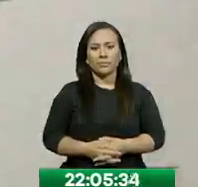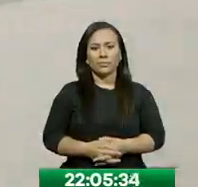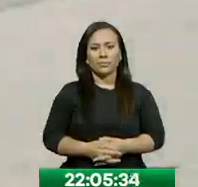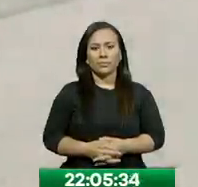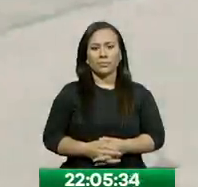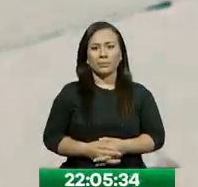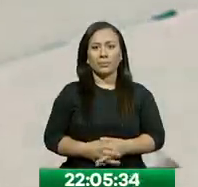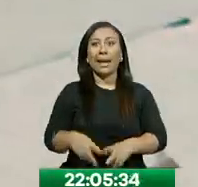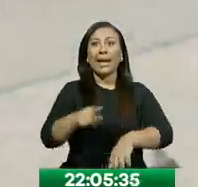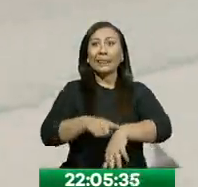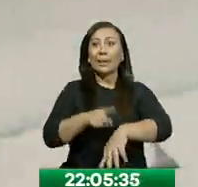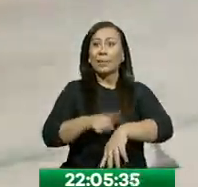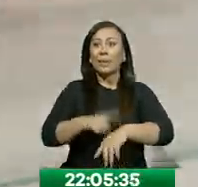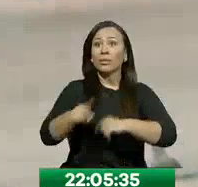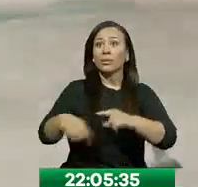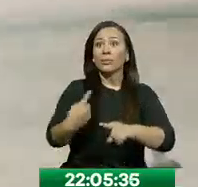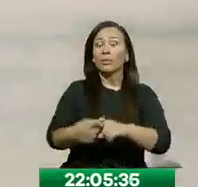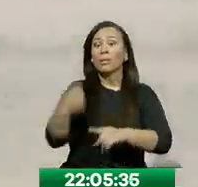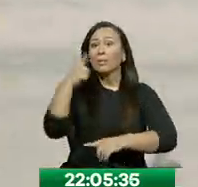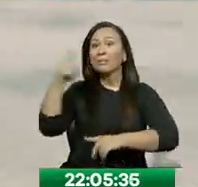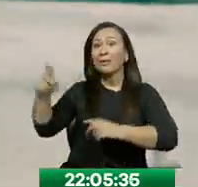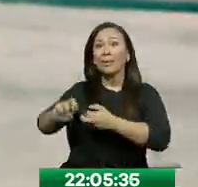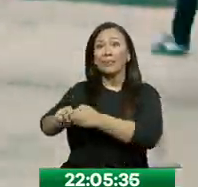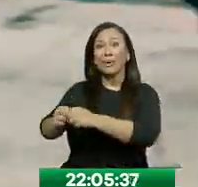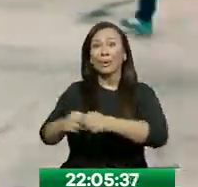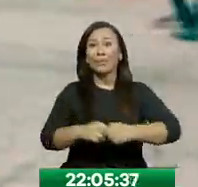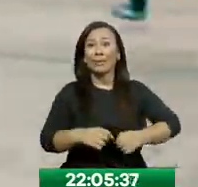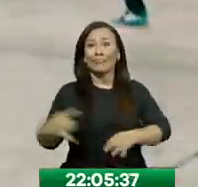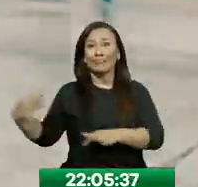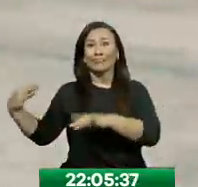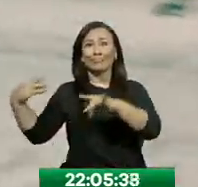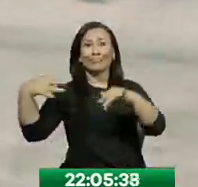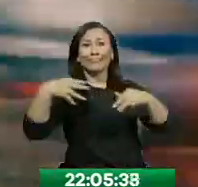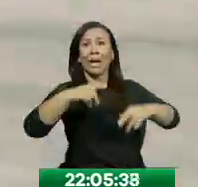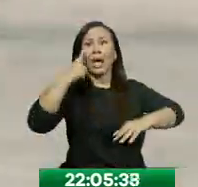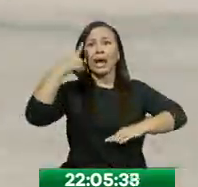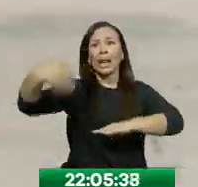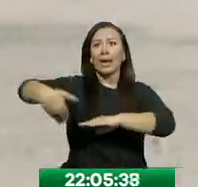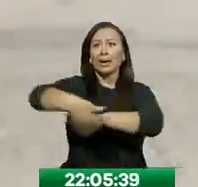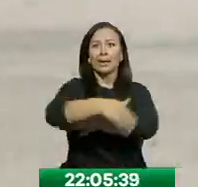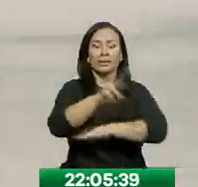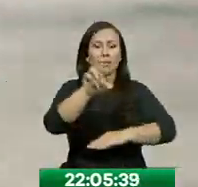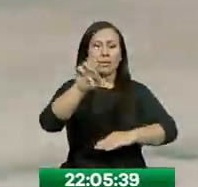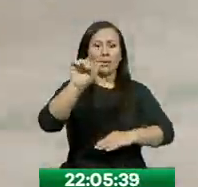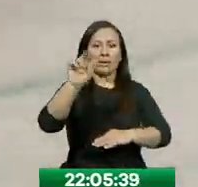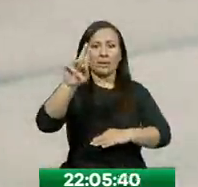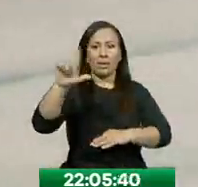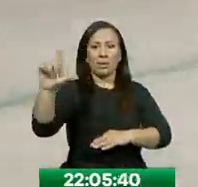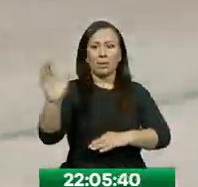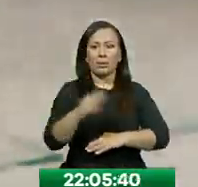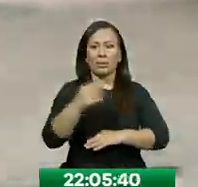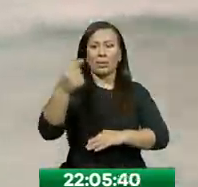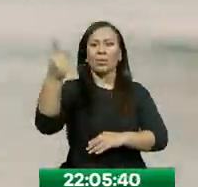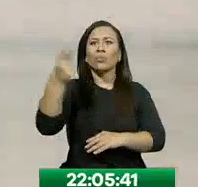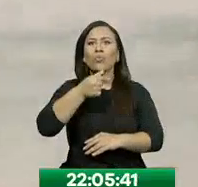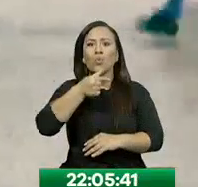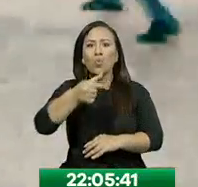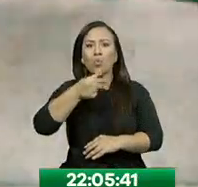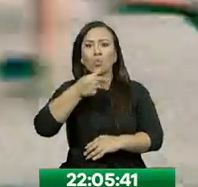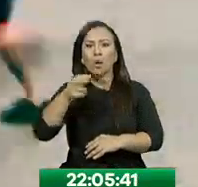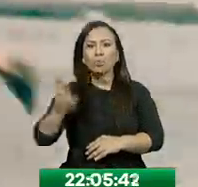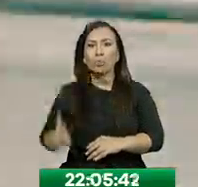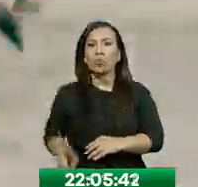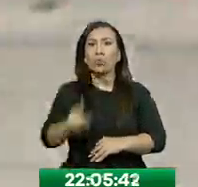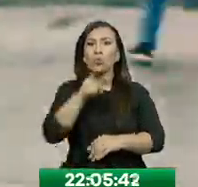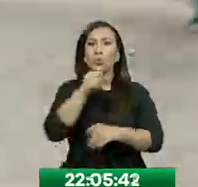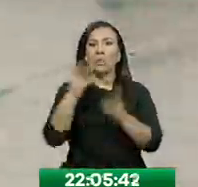Era muy temprano todavía cuando esta situación se empezó a registrar en la avenida Raúl Clemente Huerta, en el sector de La Floresta. Allí,